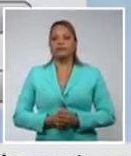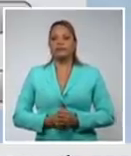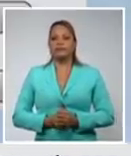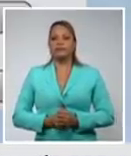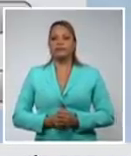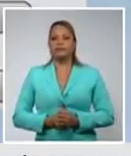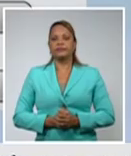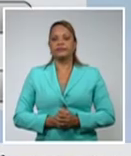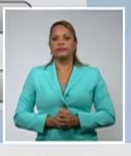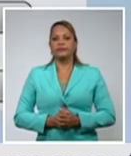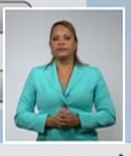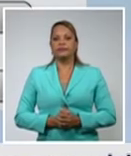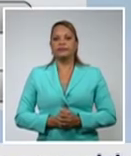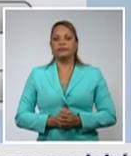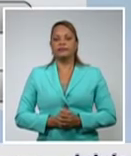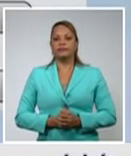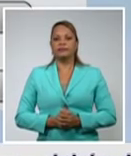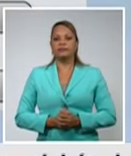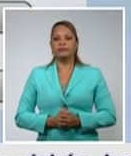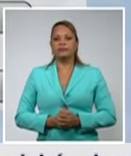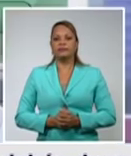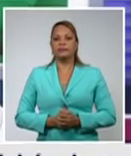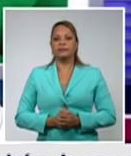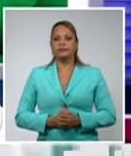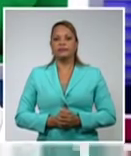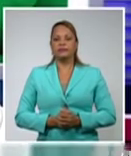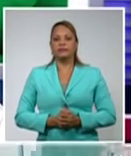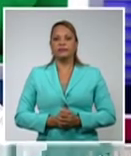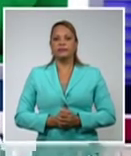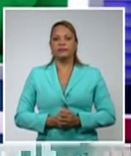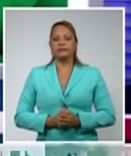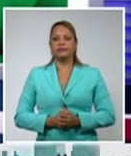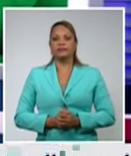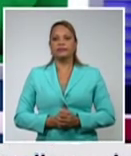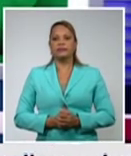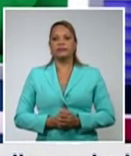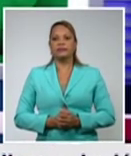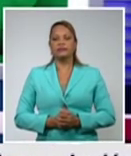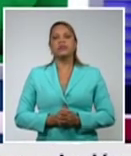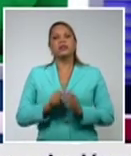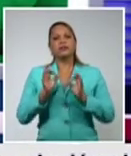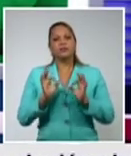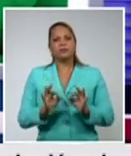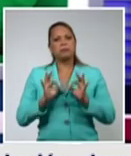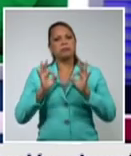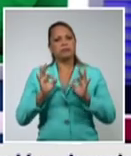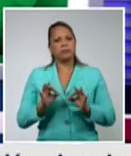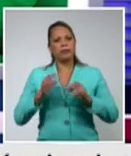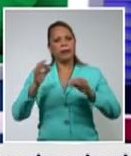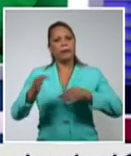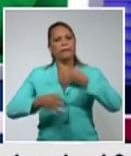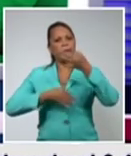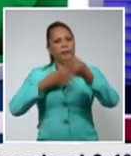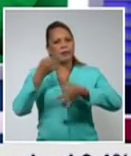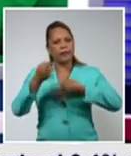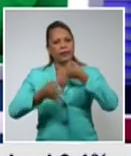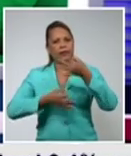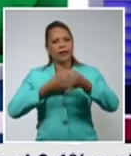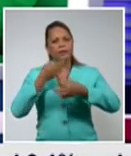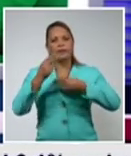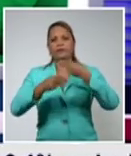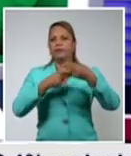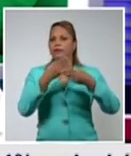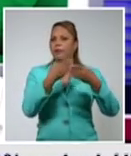de positividad de las muestras analizadas. Como siempre explicamos, se reprocesaron muestras de todas